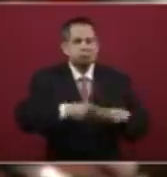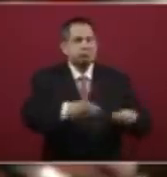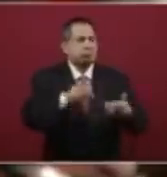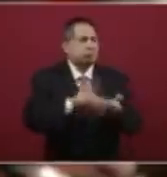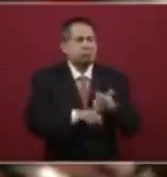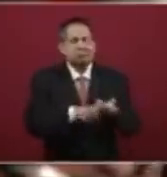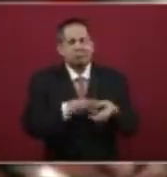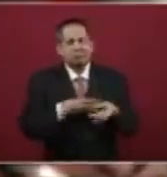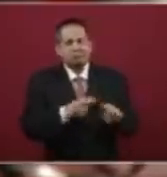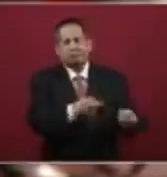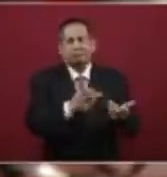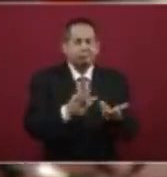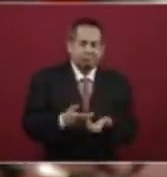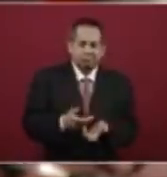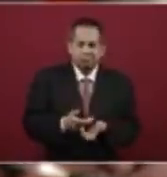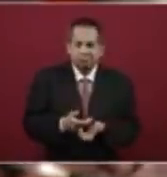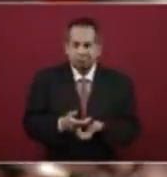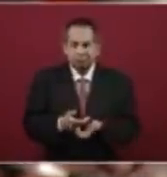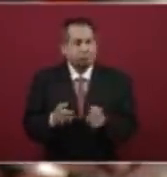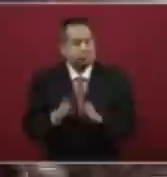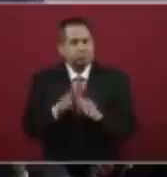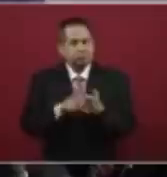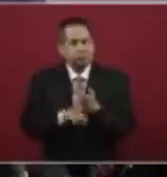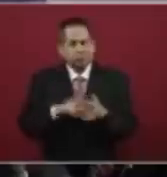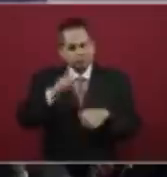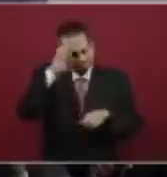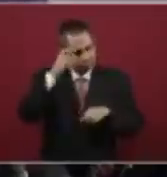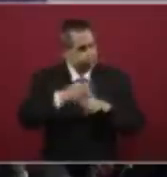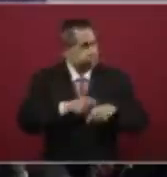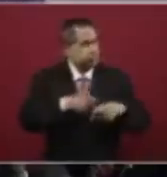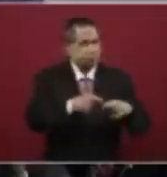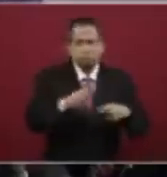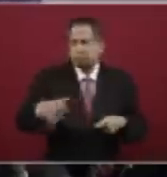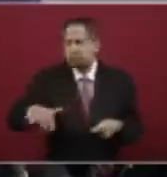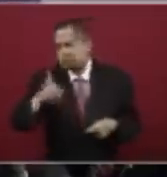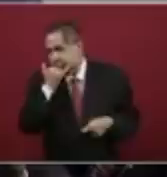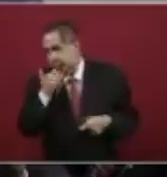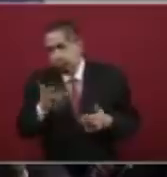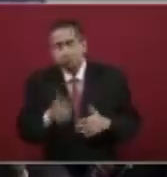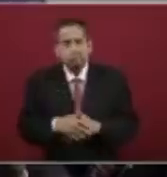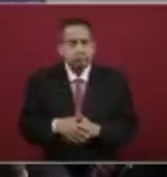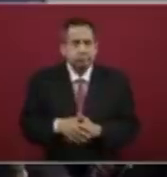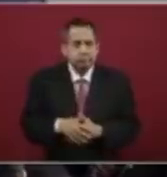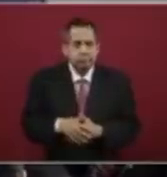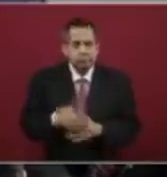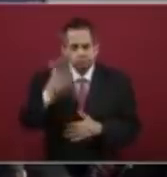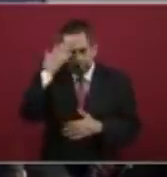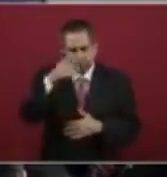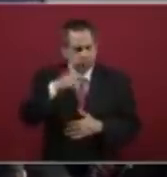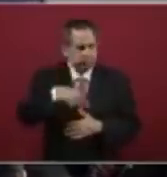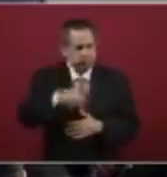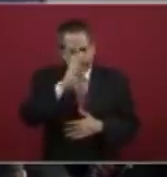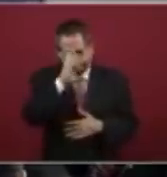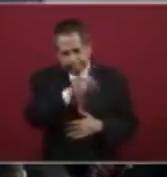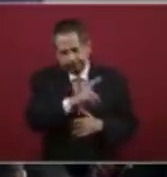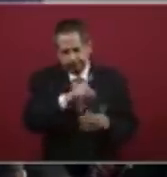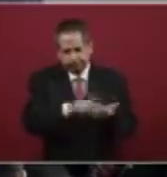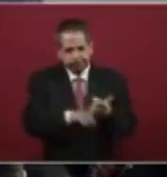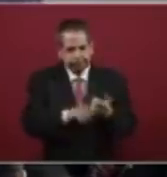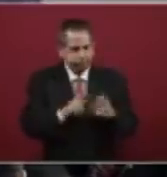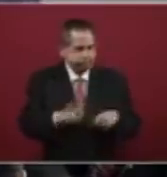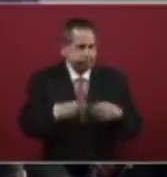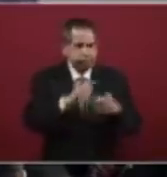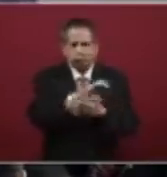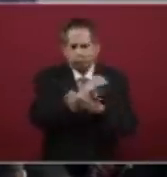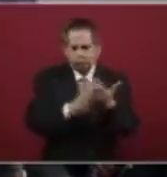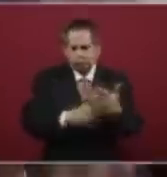nación a extranjeros y a otros organismos? Sabemos que va a respetar las concesiones, que